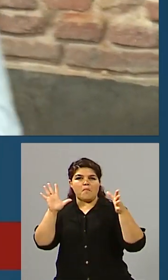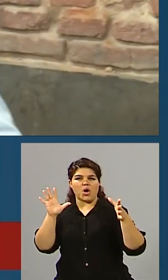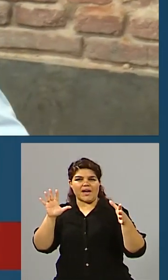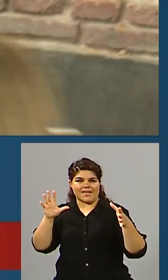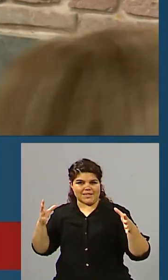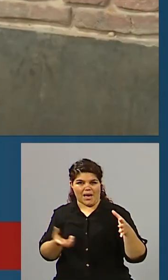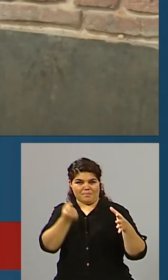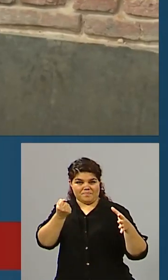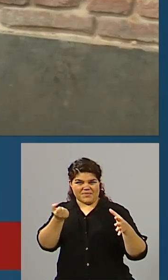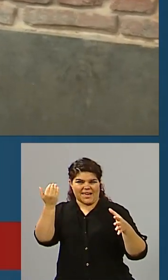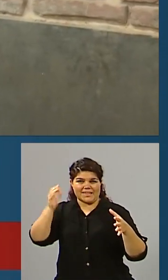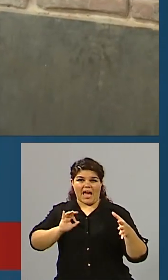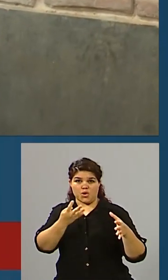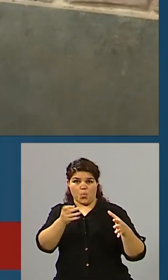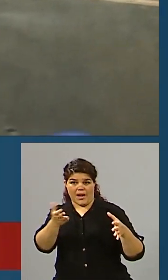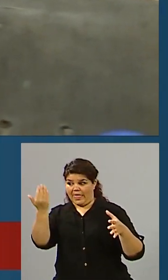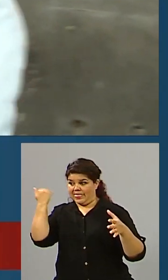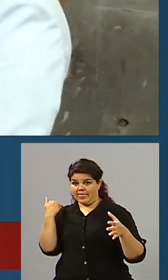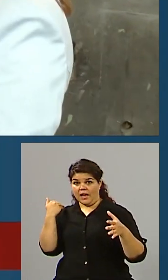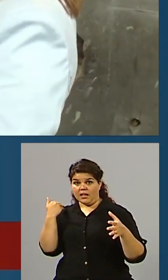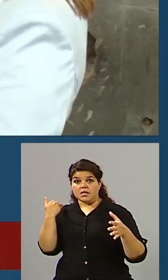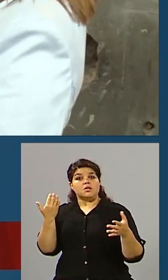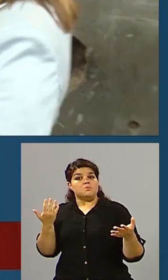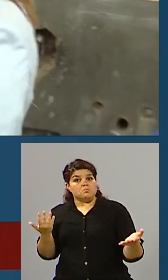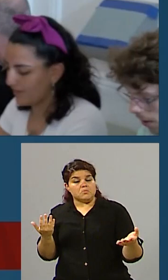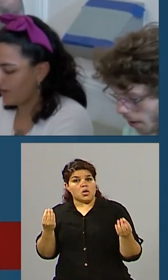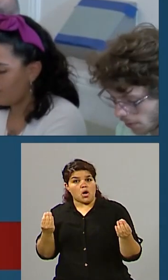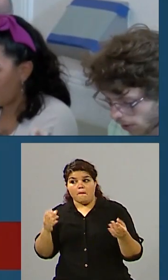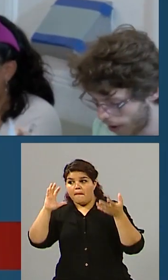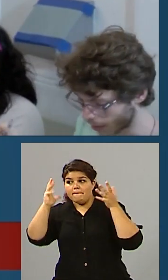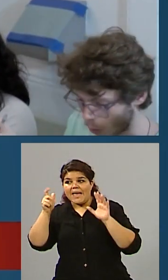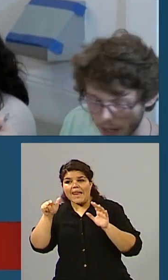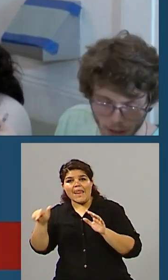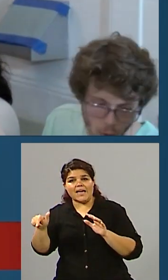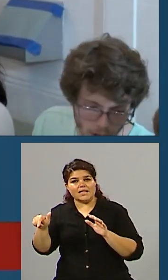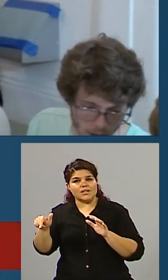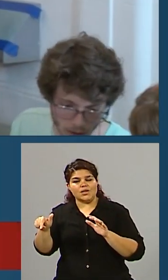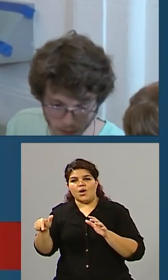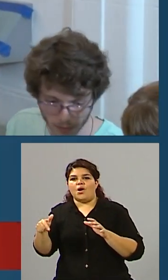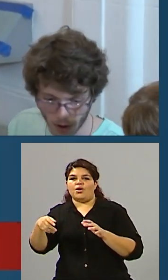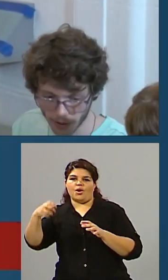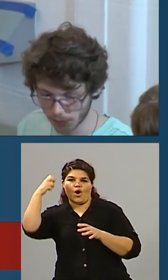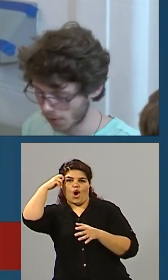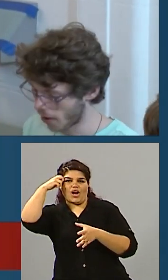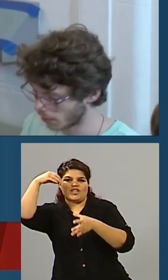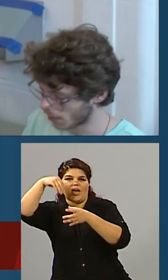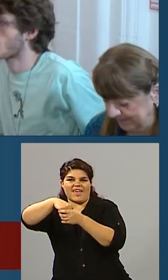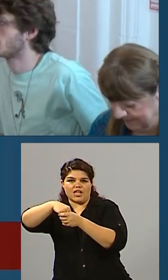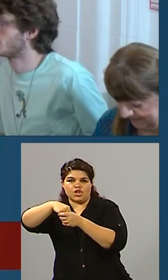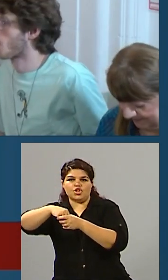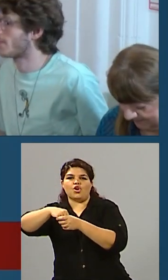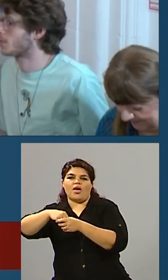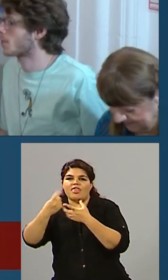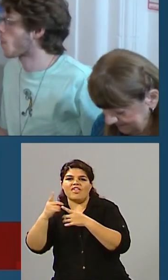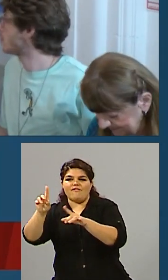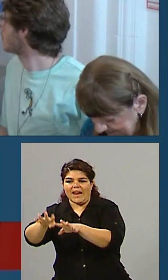y probablemente Javier Milei hubiera tenido otra composición en el Congreso, Javier Milei probablemente hubiera